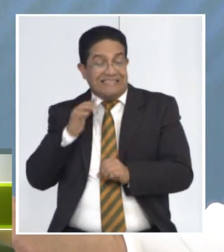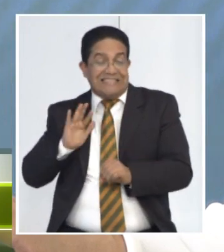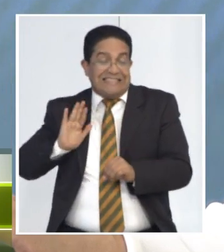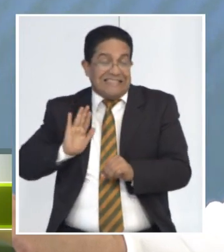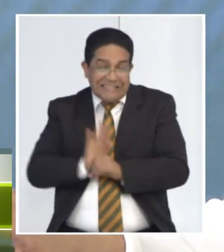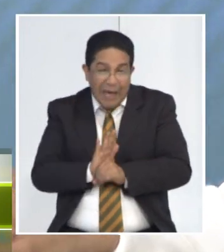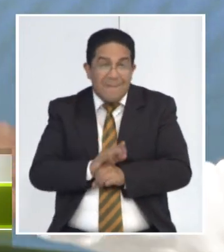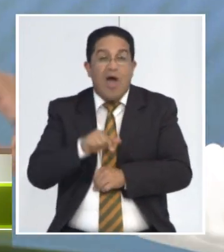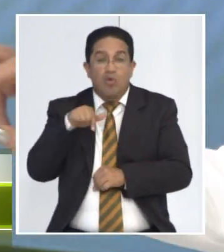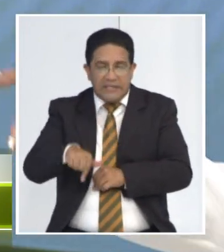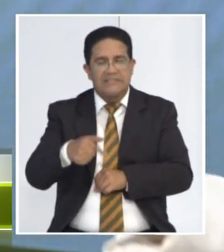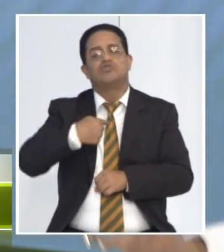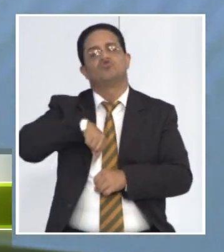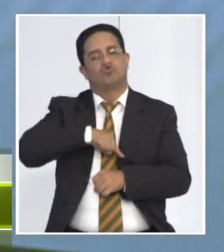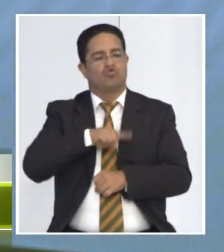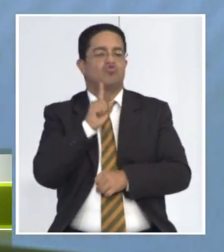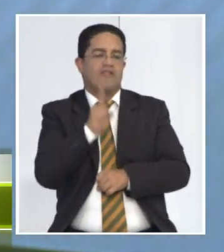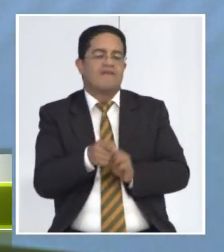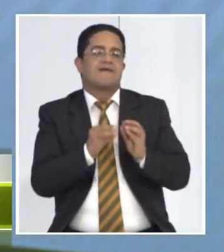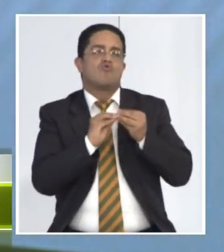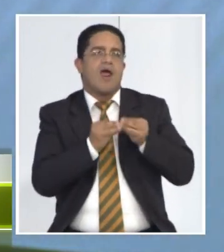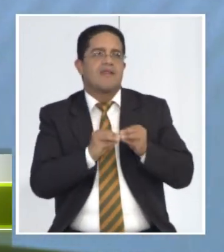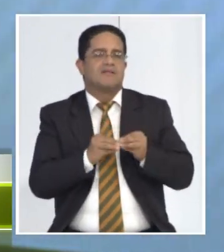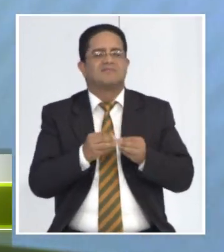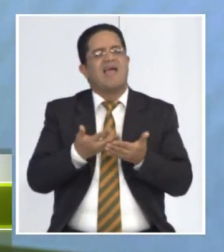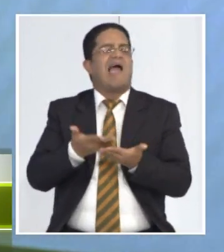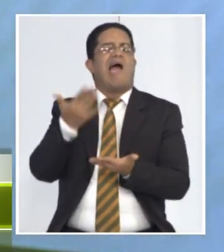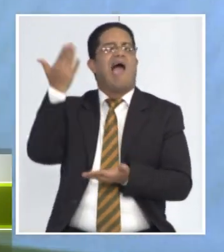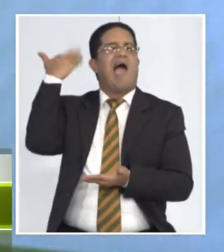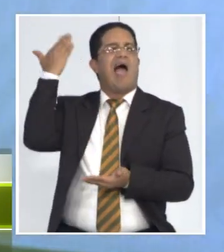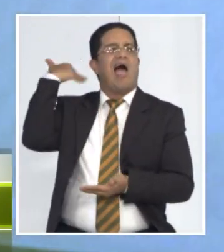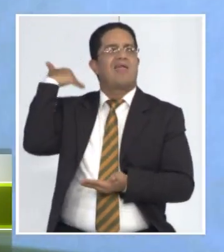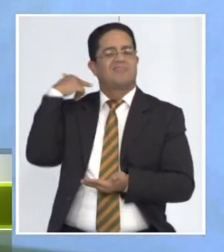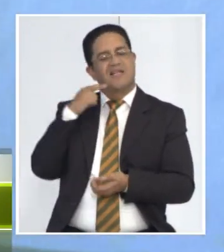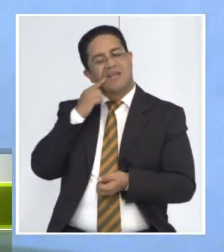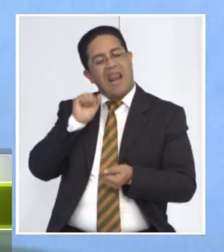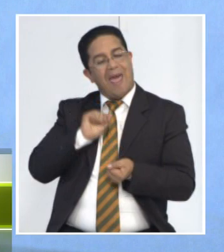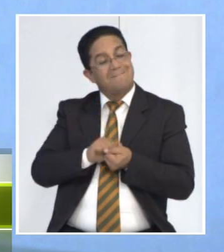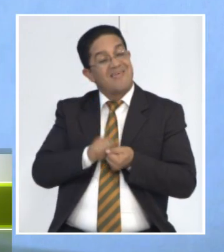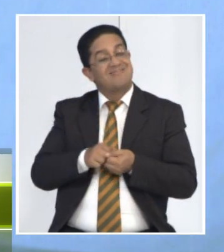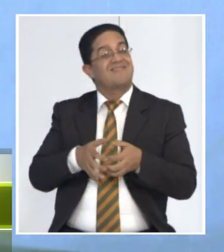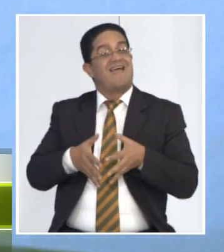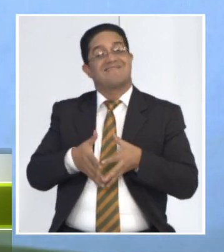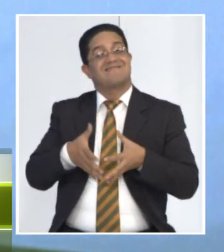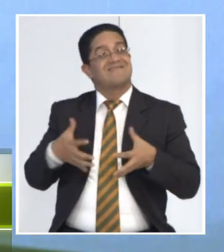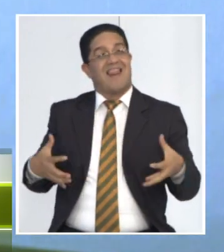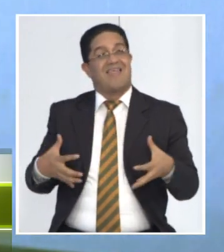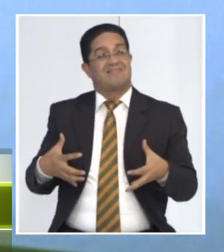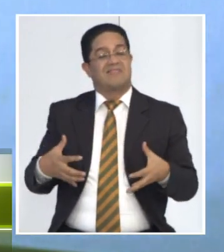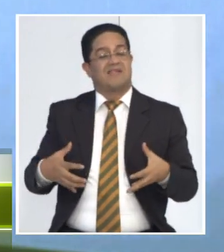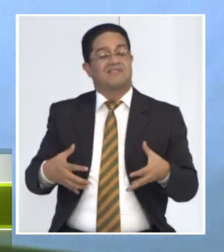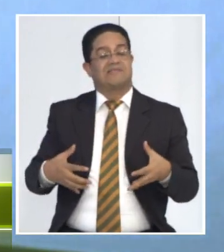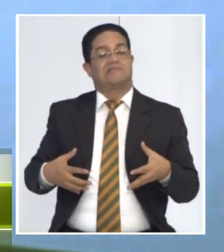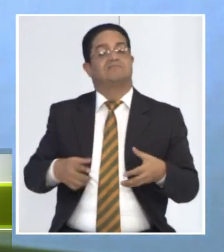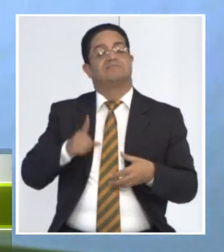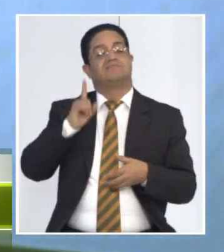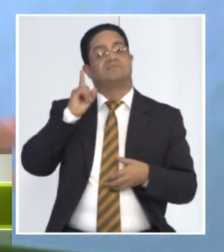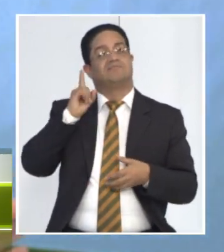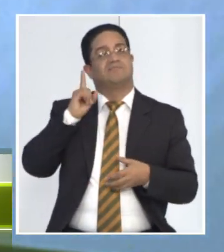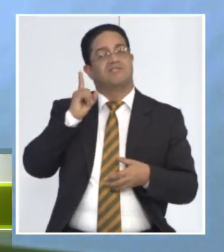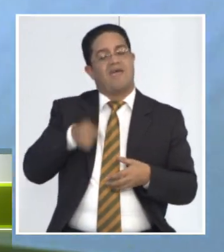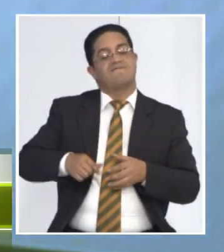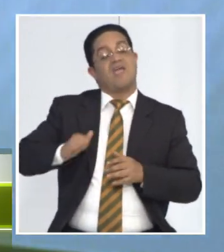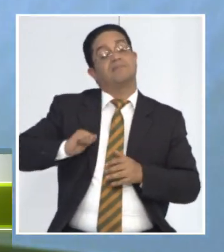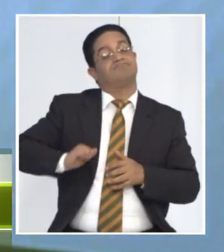nosotros podemos actuar. Históricamente, cuando las piedras eran muy grandes y eran muy difíciles de extraer, el paciente igual tenía que ir